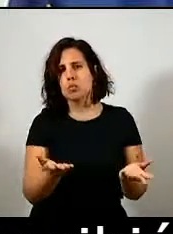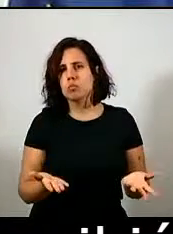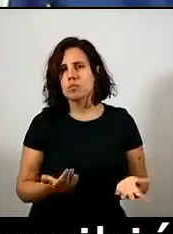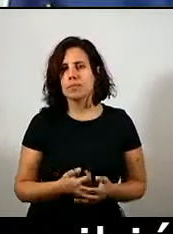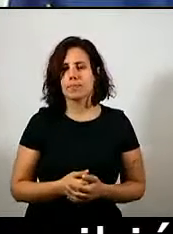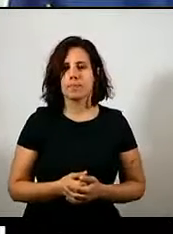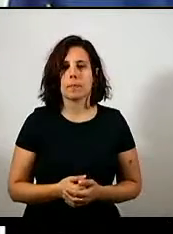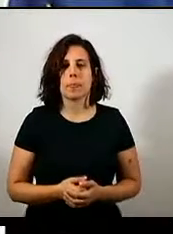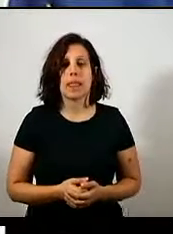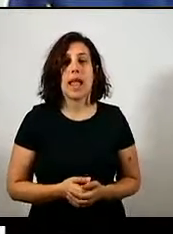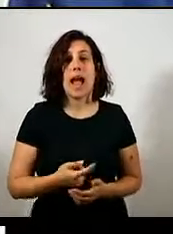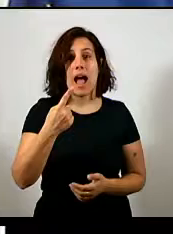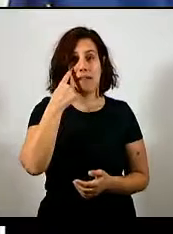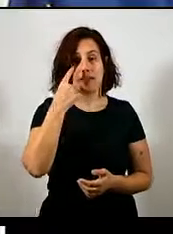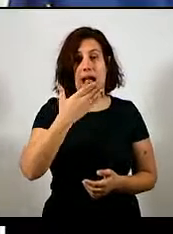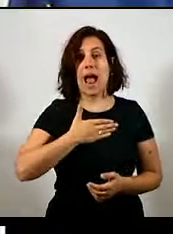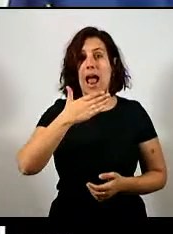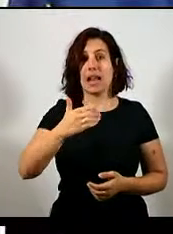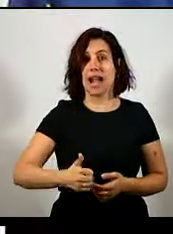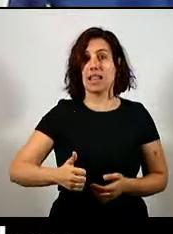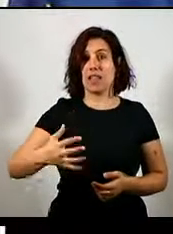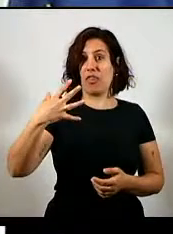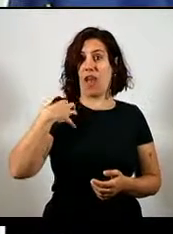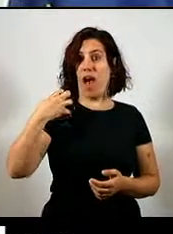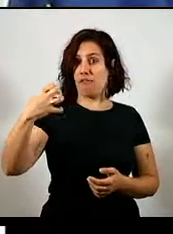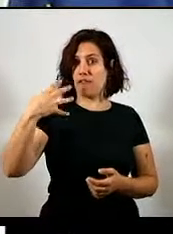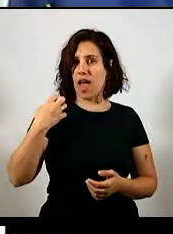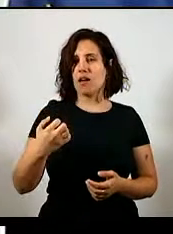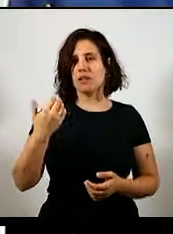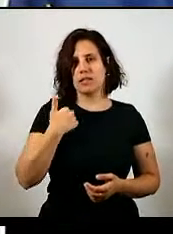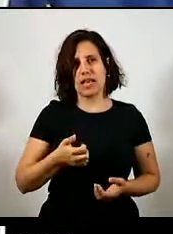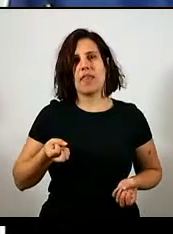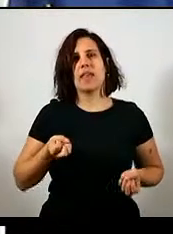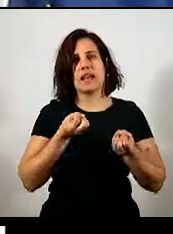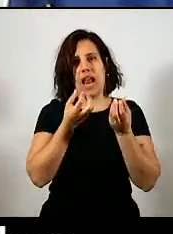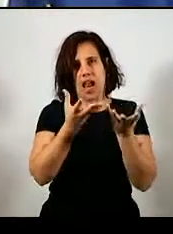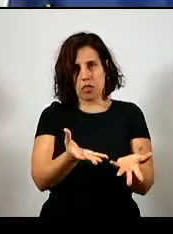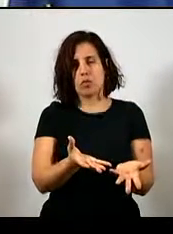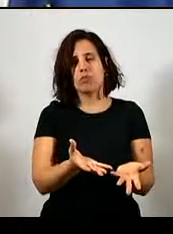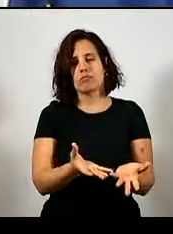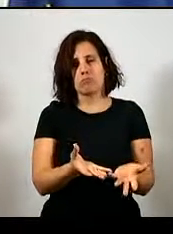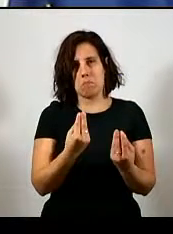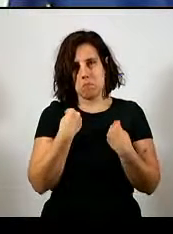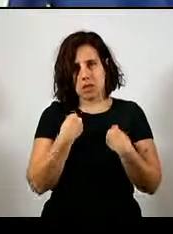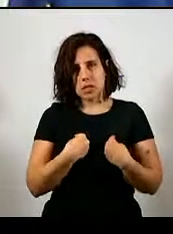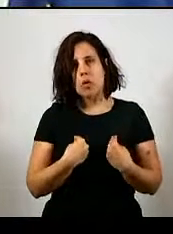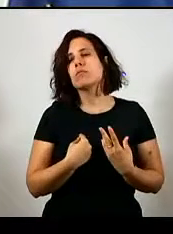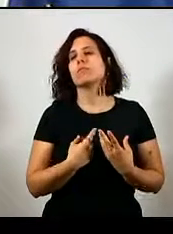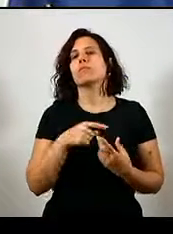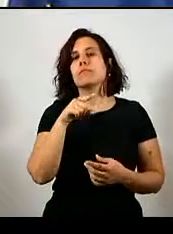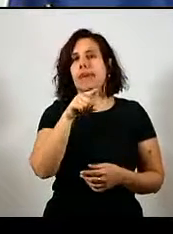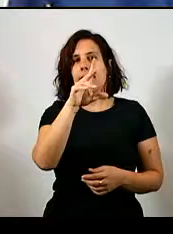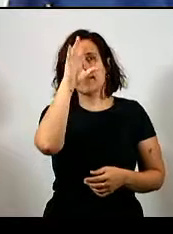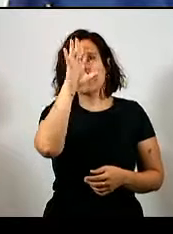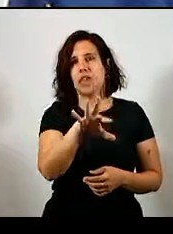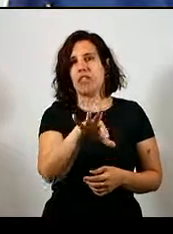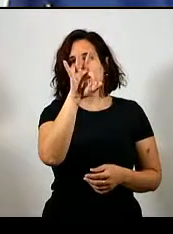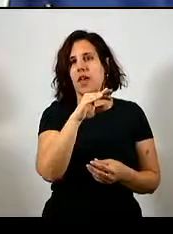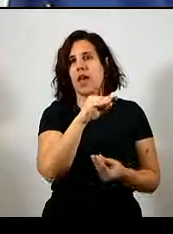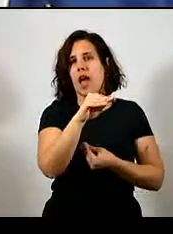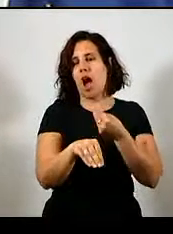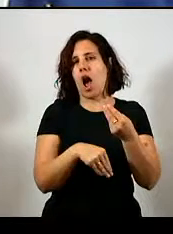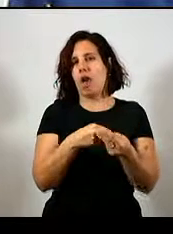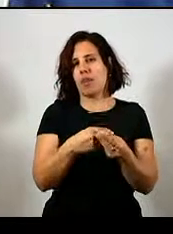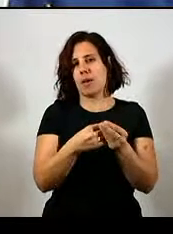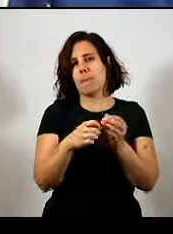como el propio alcalde de Zafra ha hecho declaraciones, ha sido él el que ha optado por esas modificaciones sobre